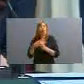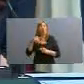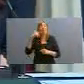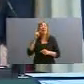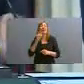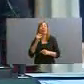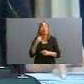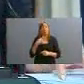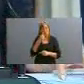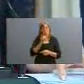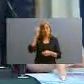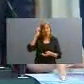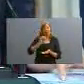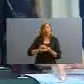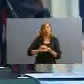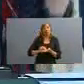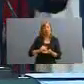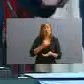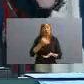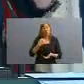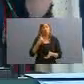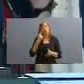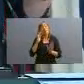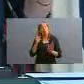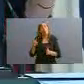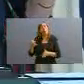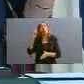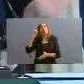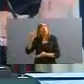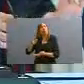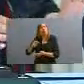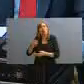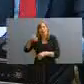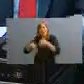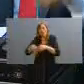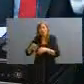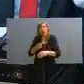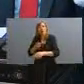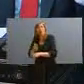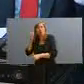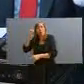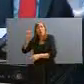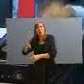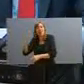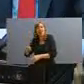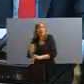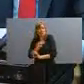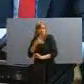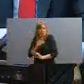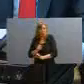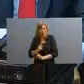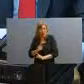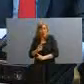senador de la oposición que integraba el Consejo de la Magistratura me dijo, pero los jueces nunca votan contra los jueces, está grabado en versión taquigráfica. O